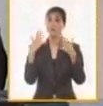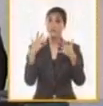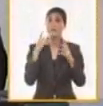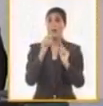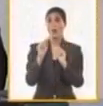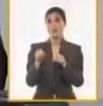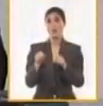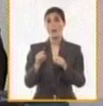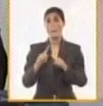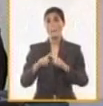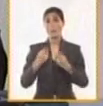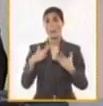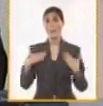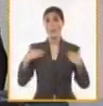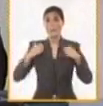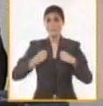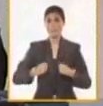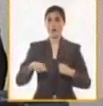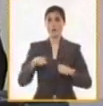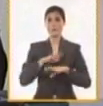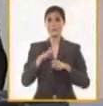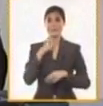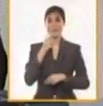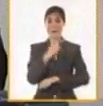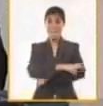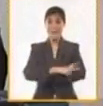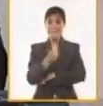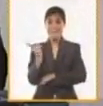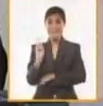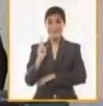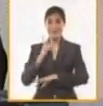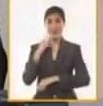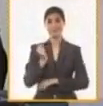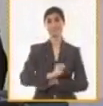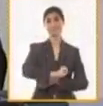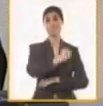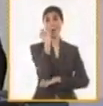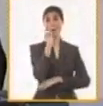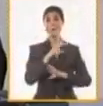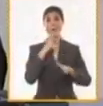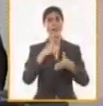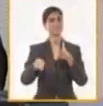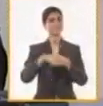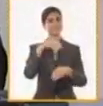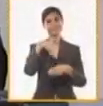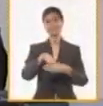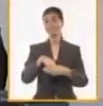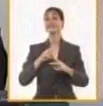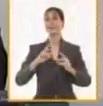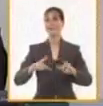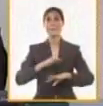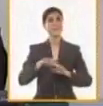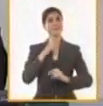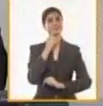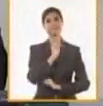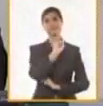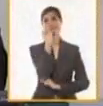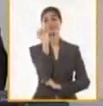este éxito que ha obtenido el pueblo venezolano, que se lo transmita a todos sus compatriotas y sobre todo que una vez más hacen valer